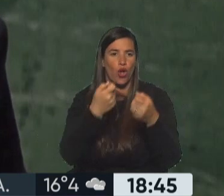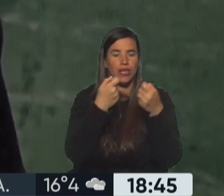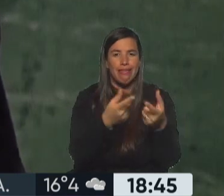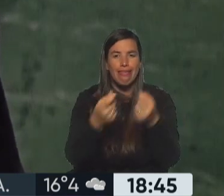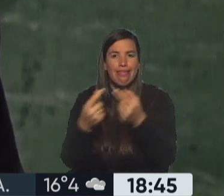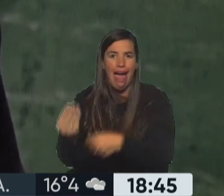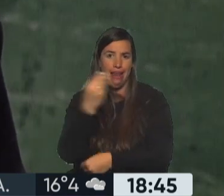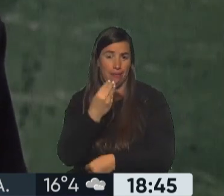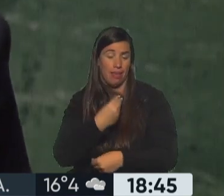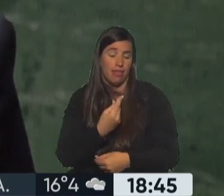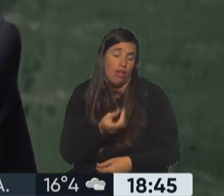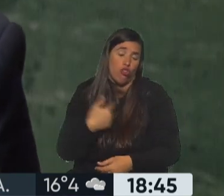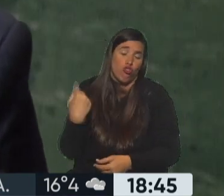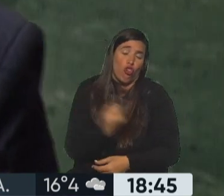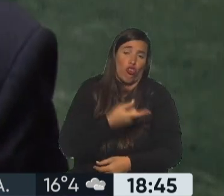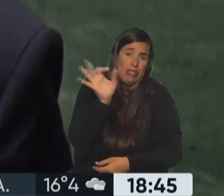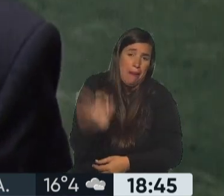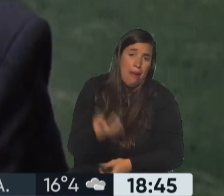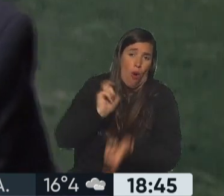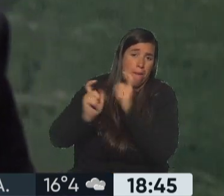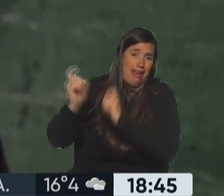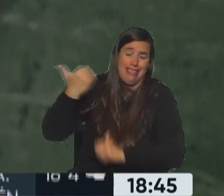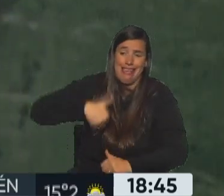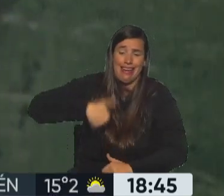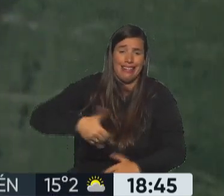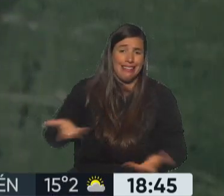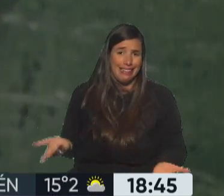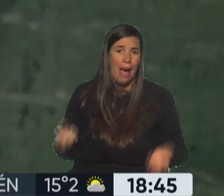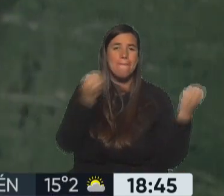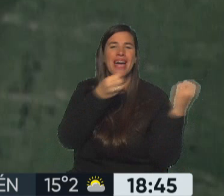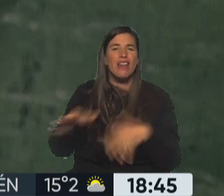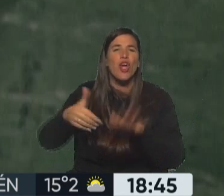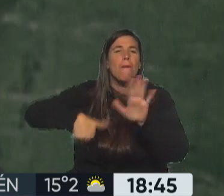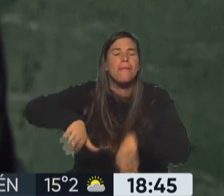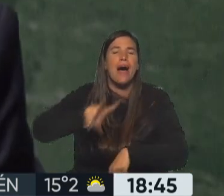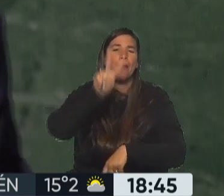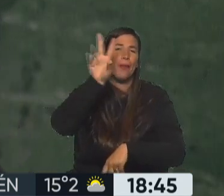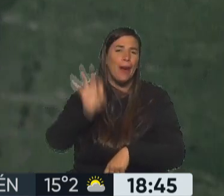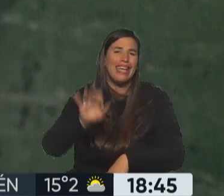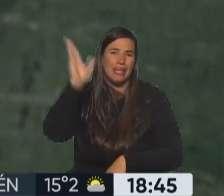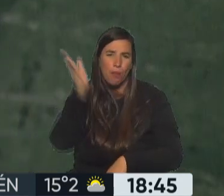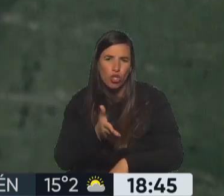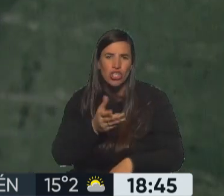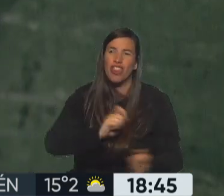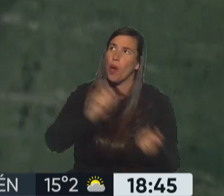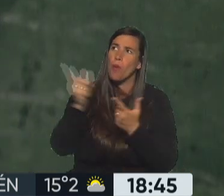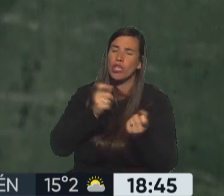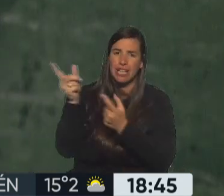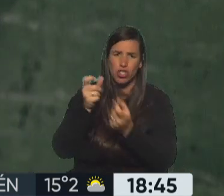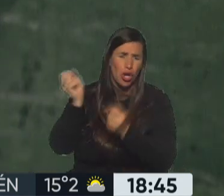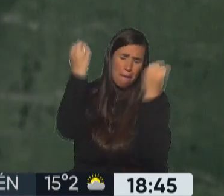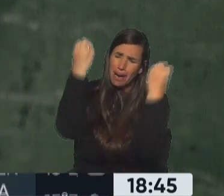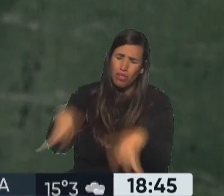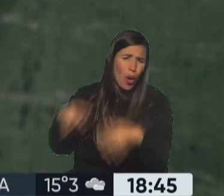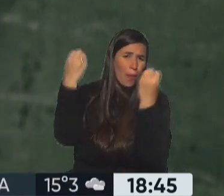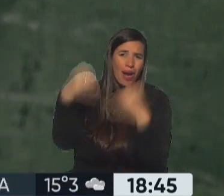Lo sabemos por experiencia propia. La Argentina perdió más del 20% de sus exportaciones